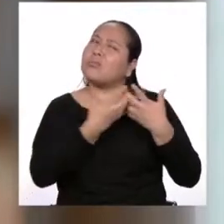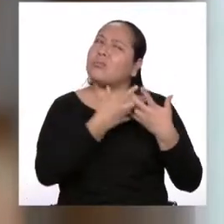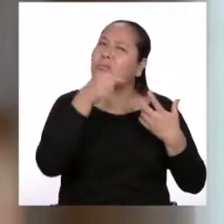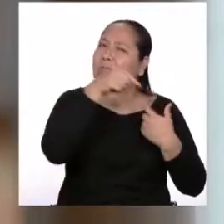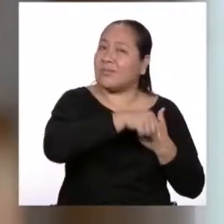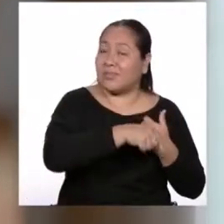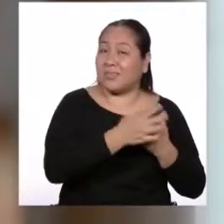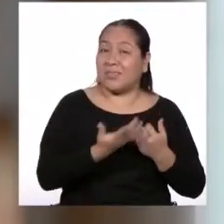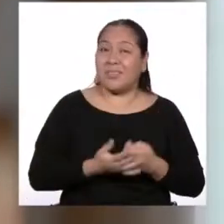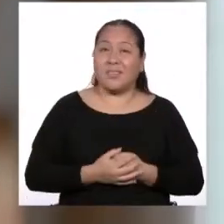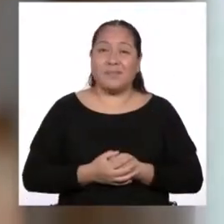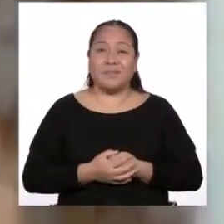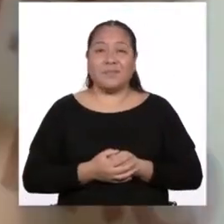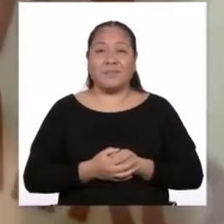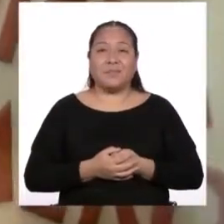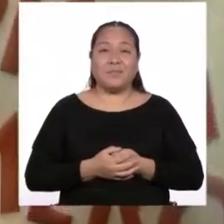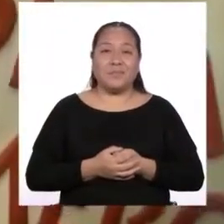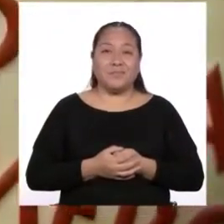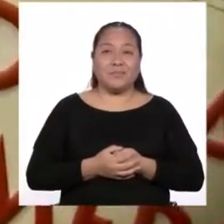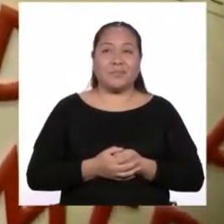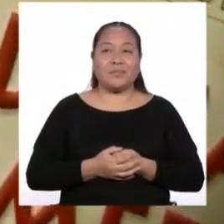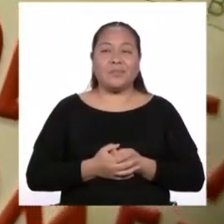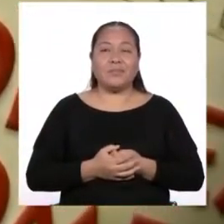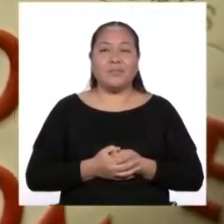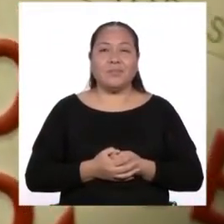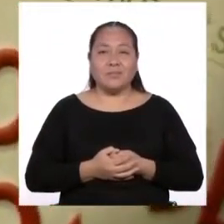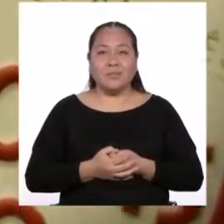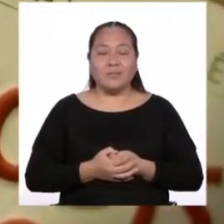que estamos haciendo cada quien, ¿no?